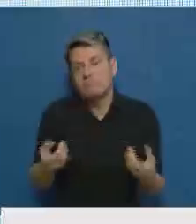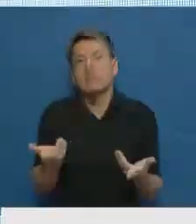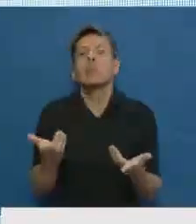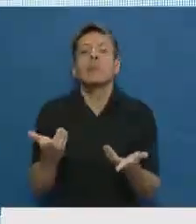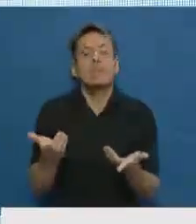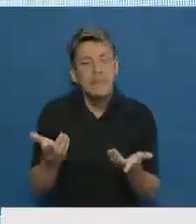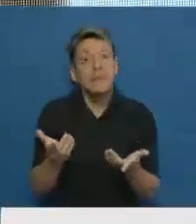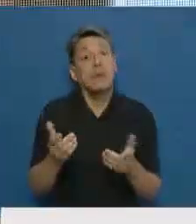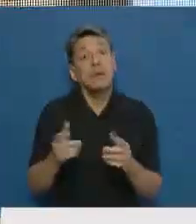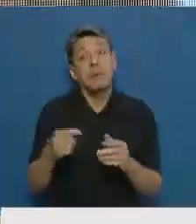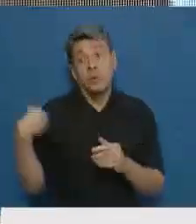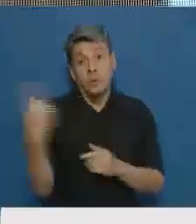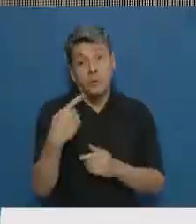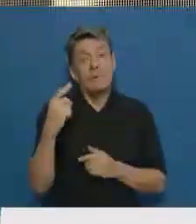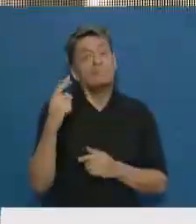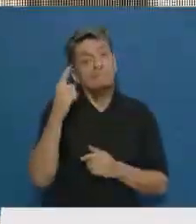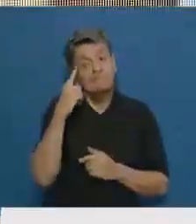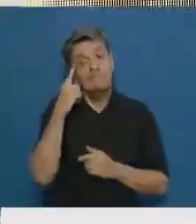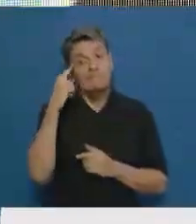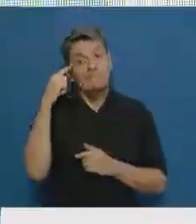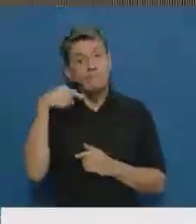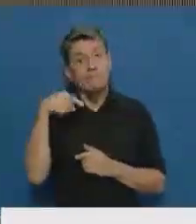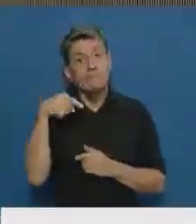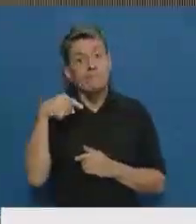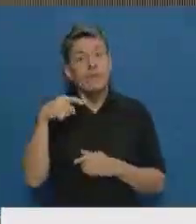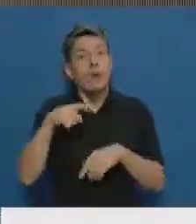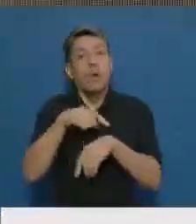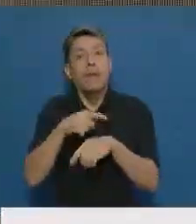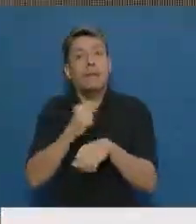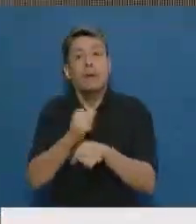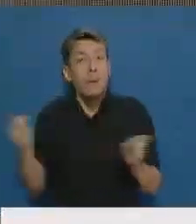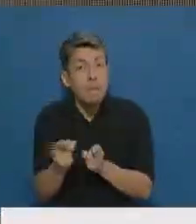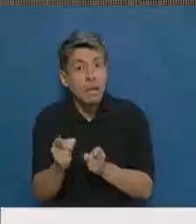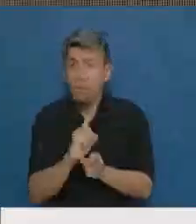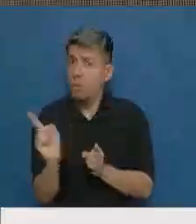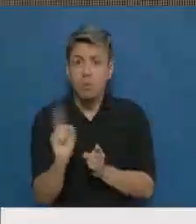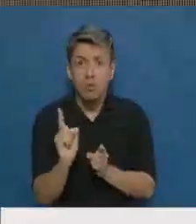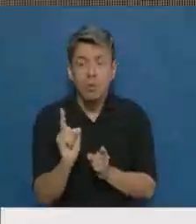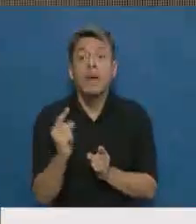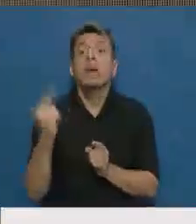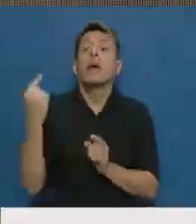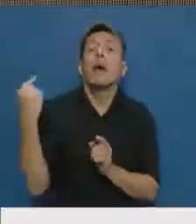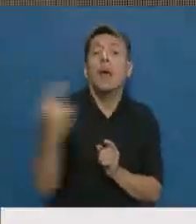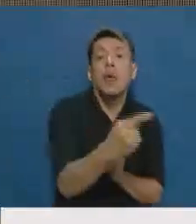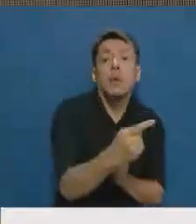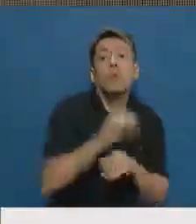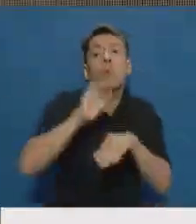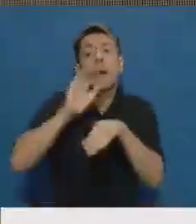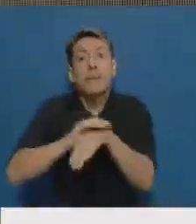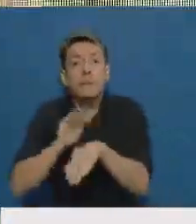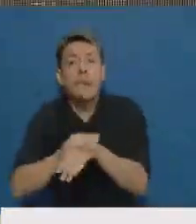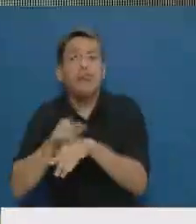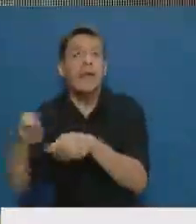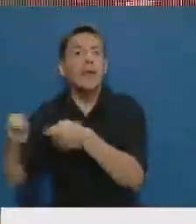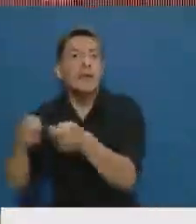general, esperamos que, digamos, la jornada nosotros no la estamos reduciendo con este decreto. Uh-huh. Apelamos al criterio y al sentido común del dueño de